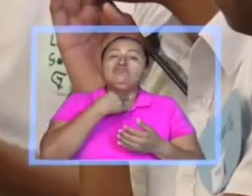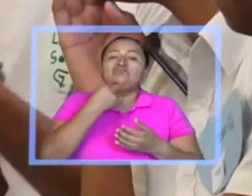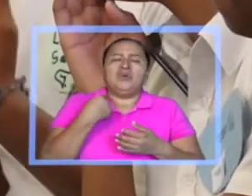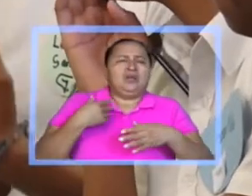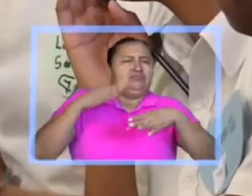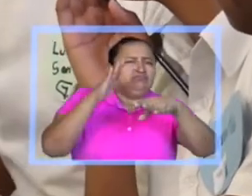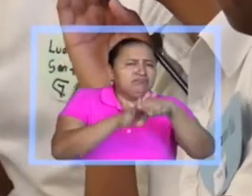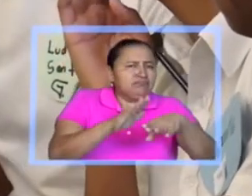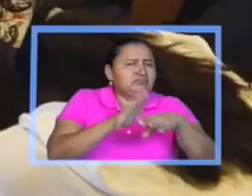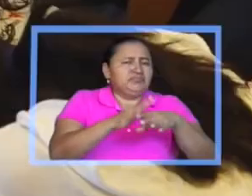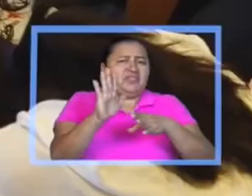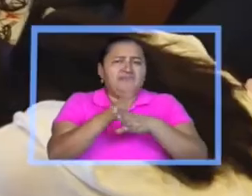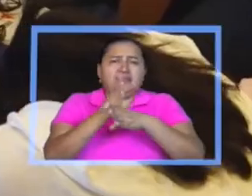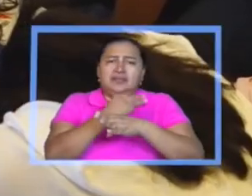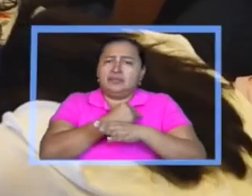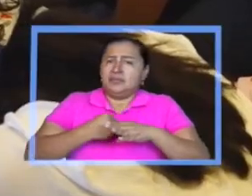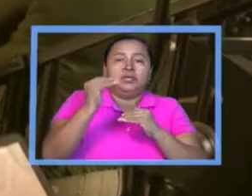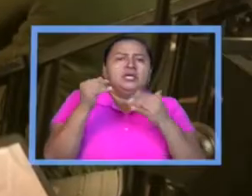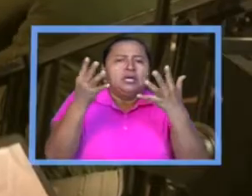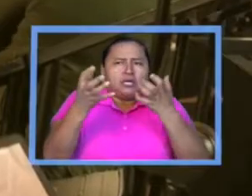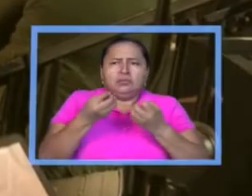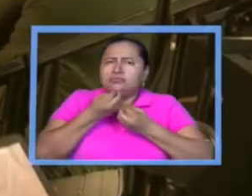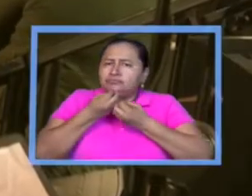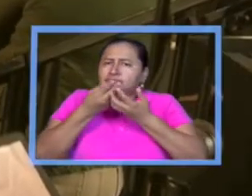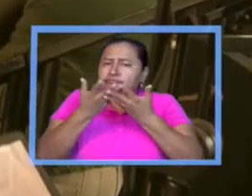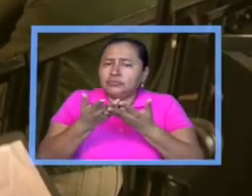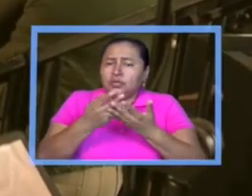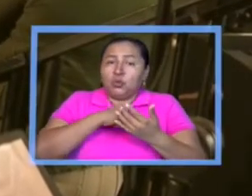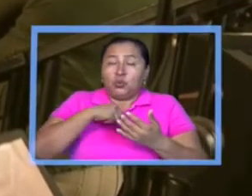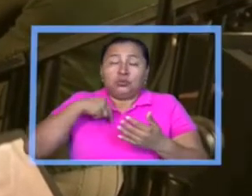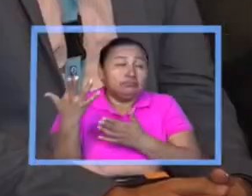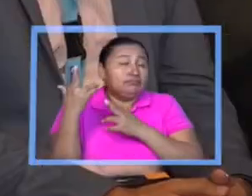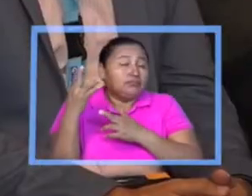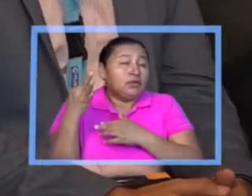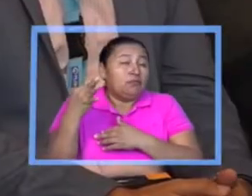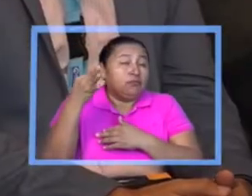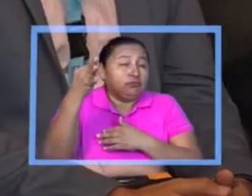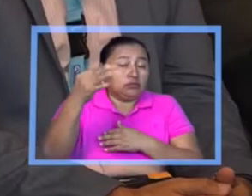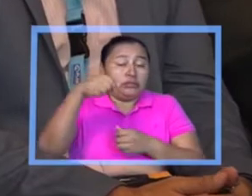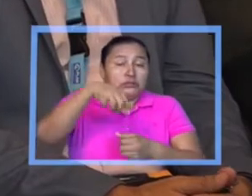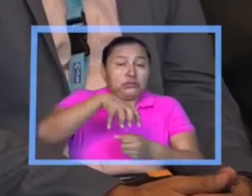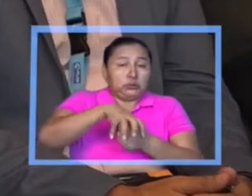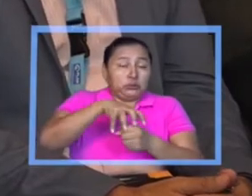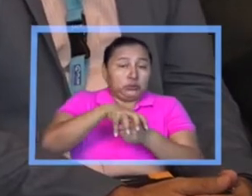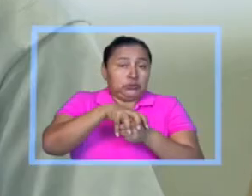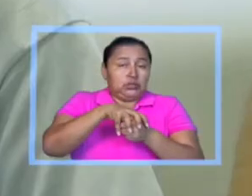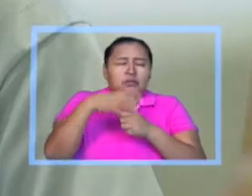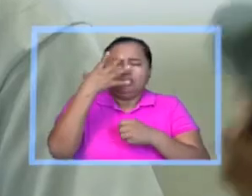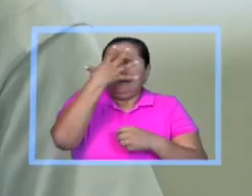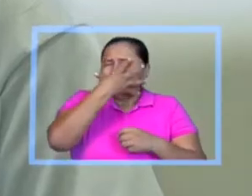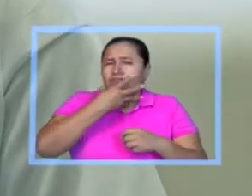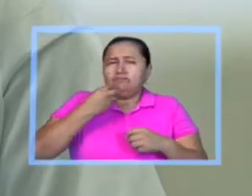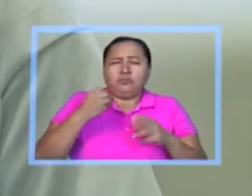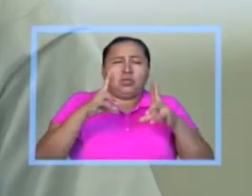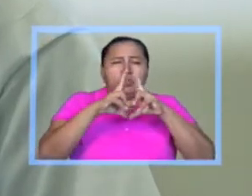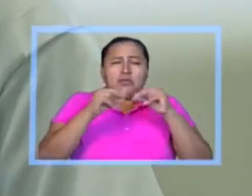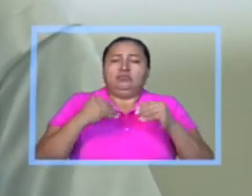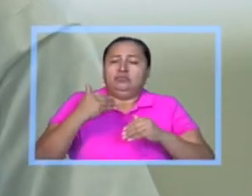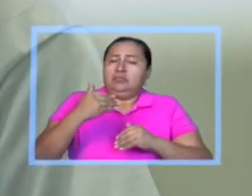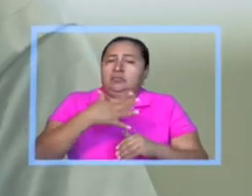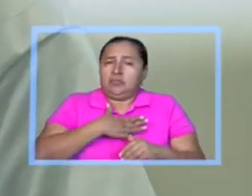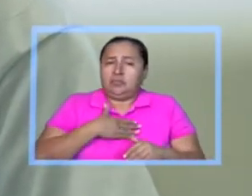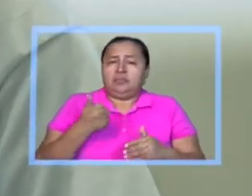Aprendí demasiado y bueno, tuve la emoción y tuve la